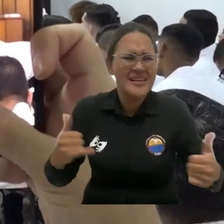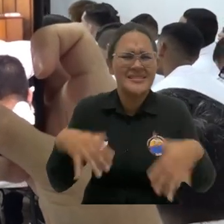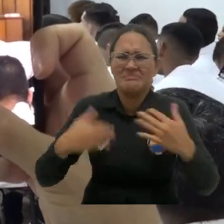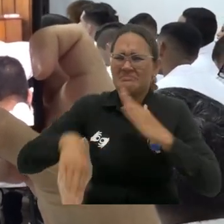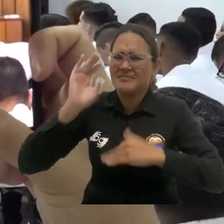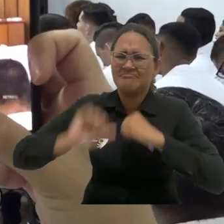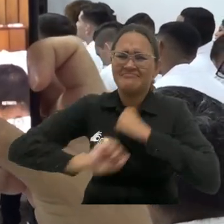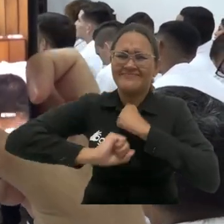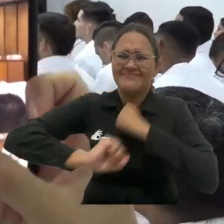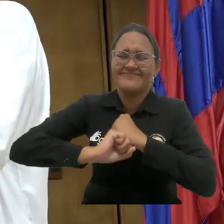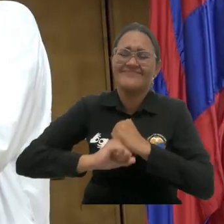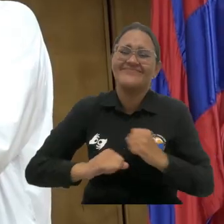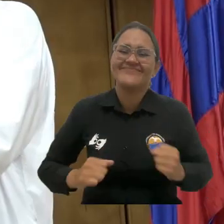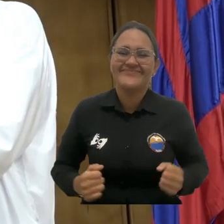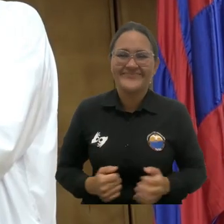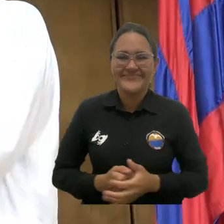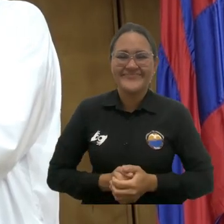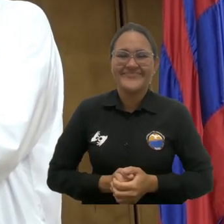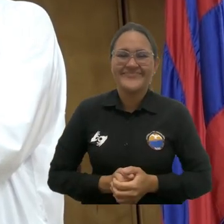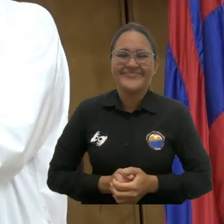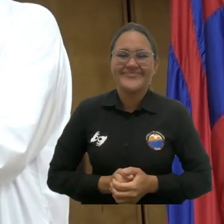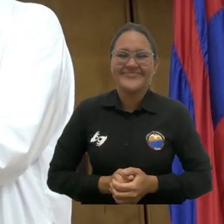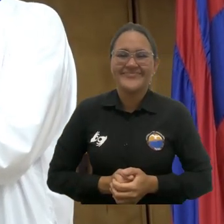apoyo ha sido inmenso y grandioso.